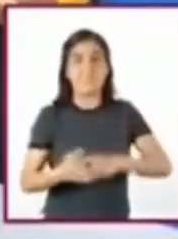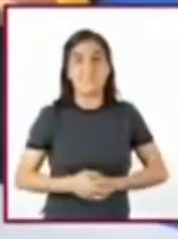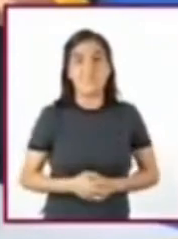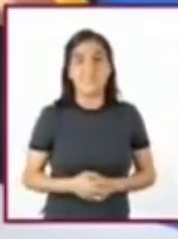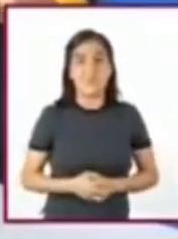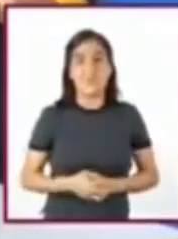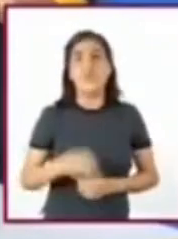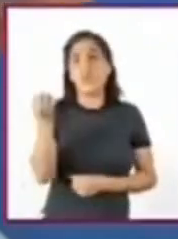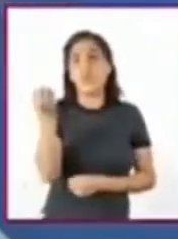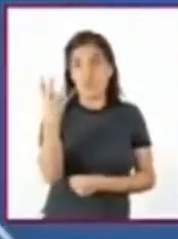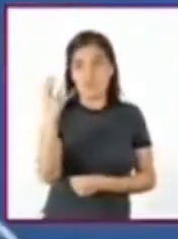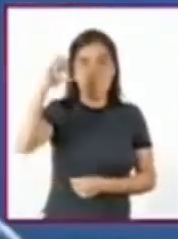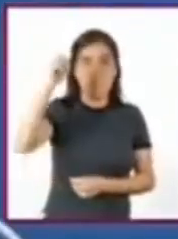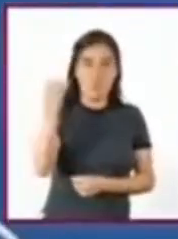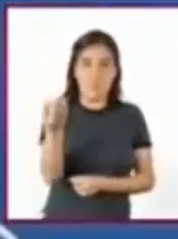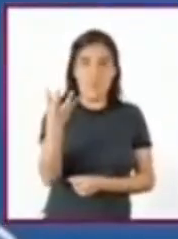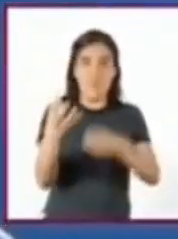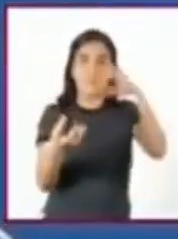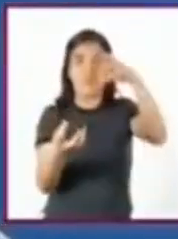un foco,